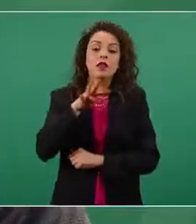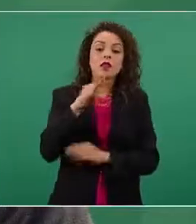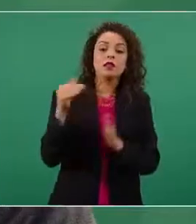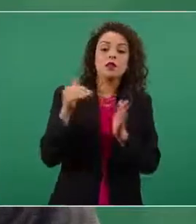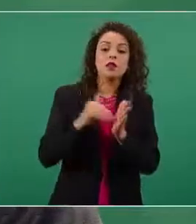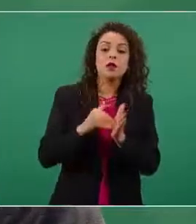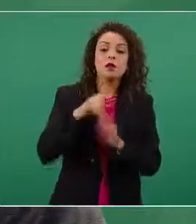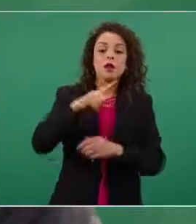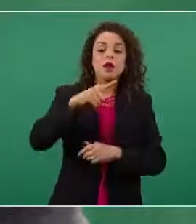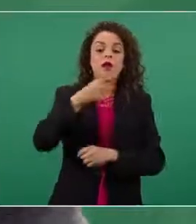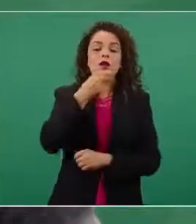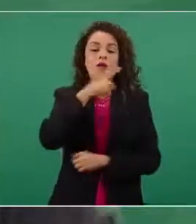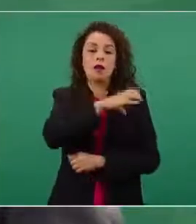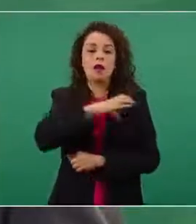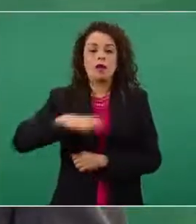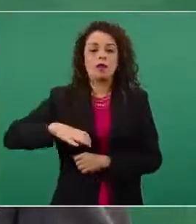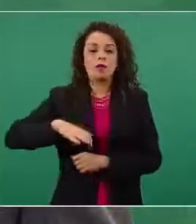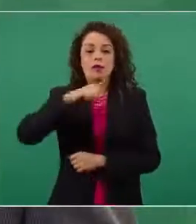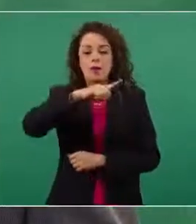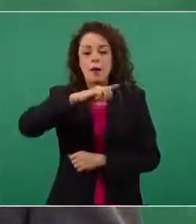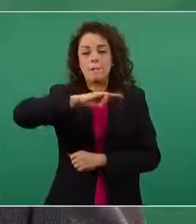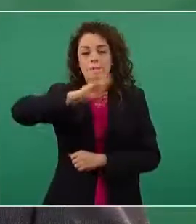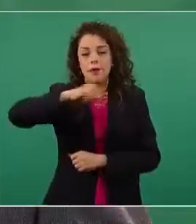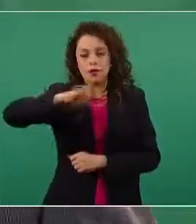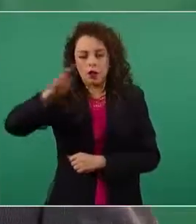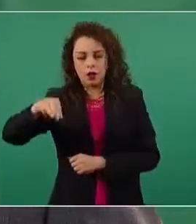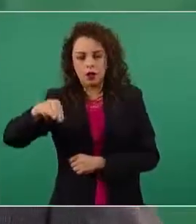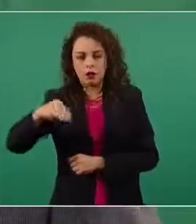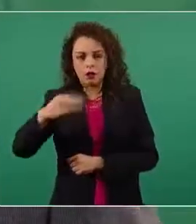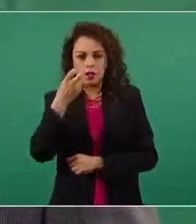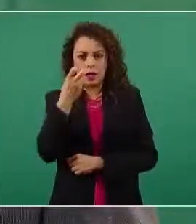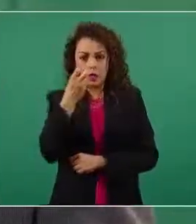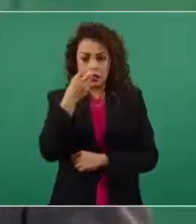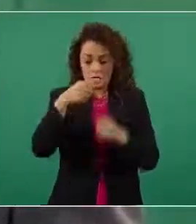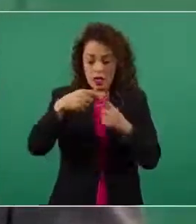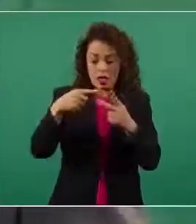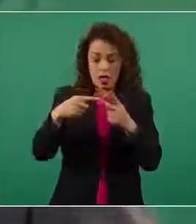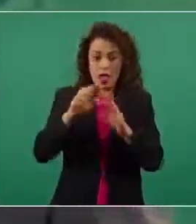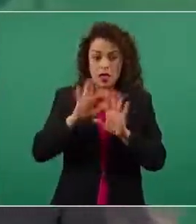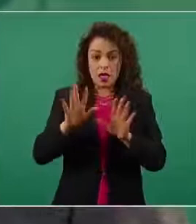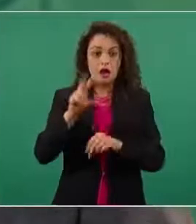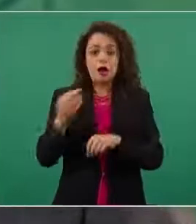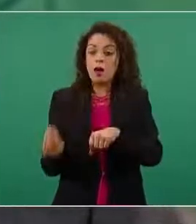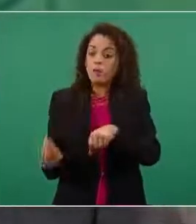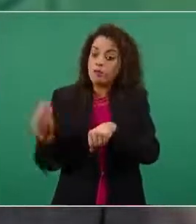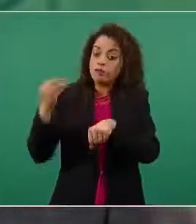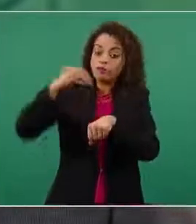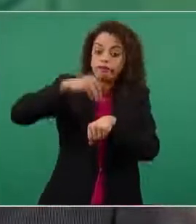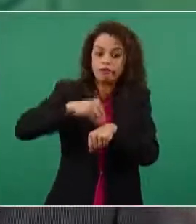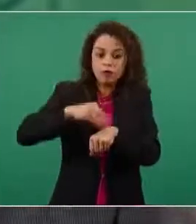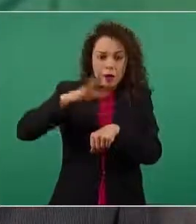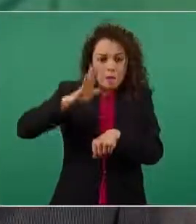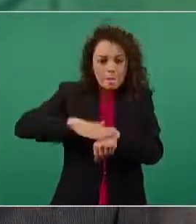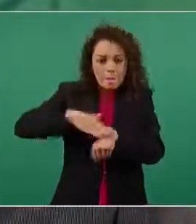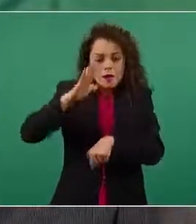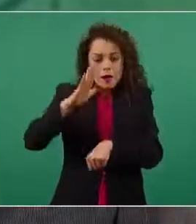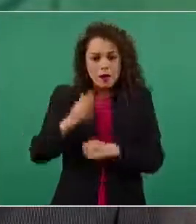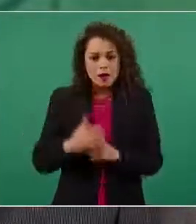Michoacán, pero no solo eso, le agregan dolo,